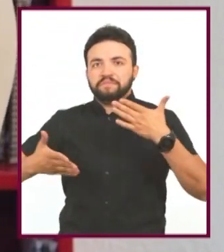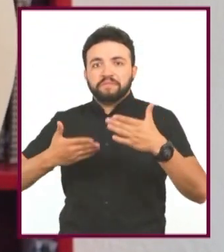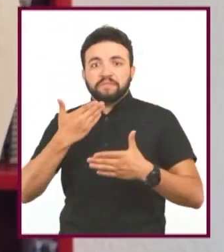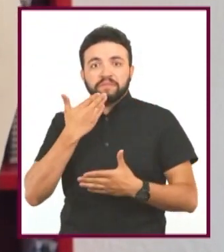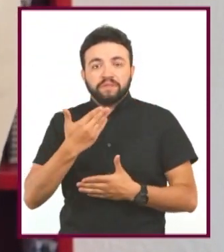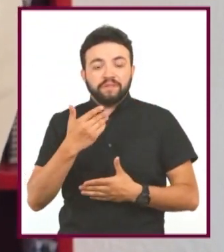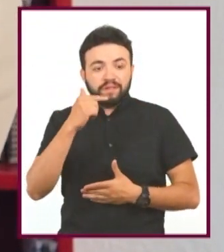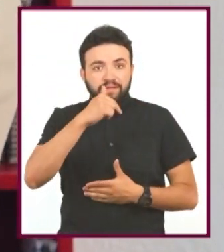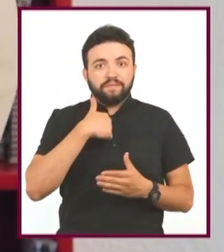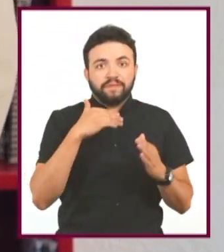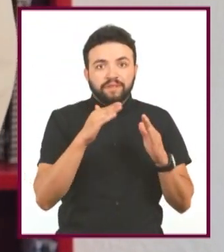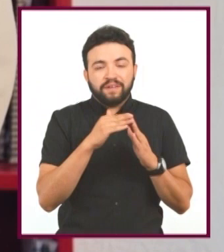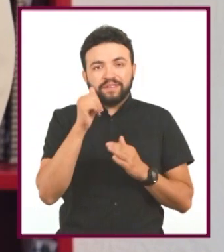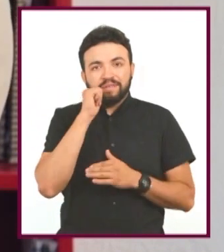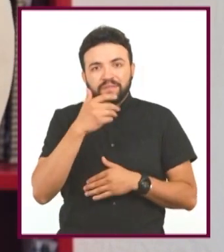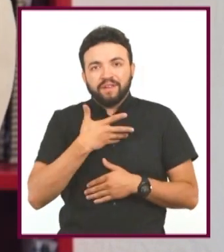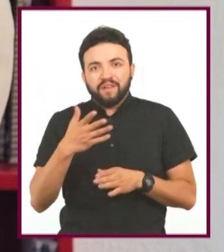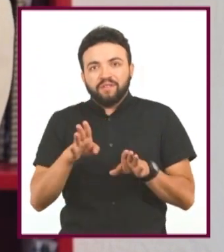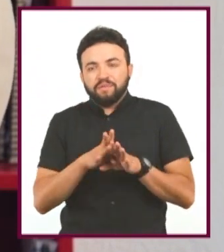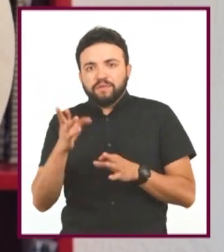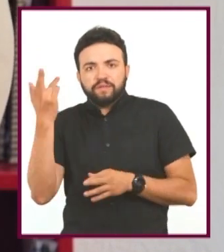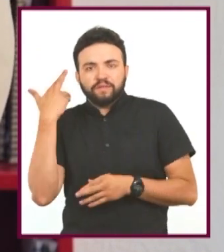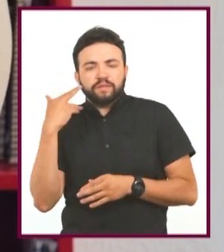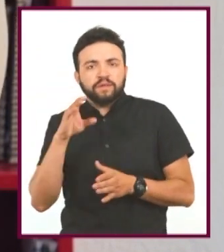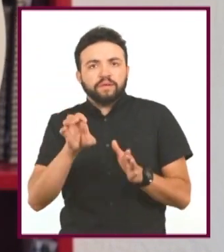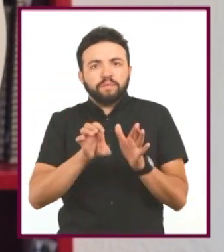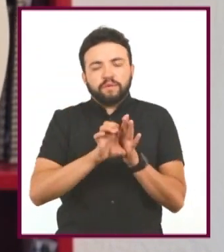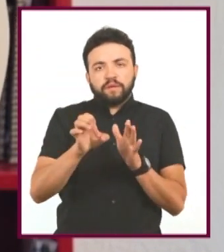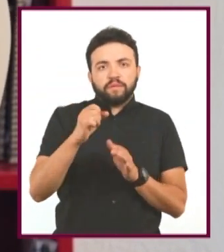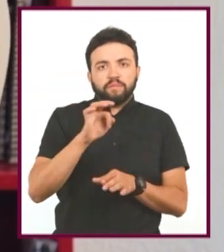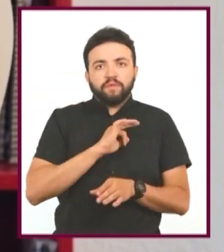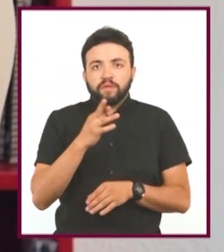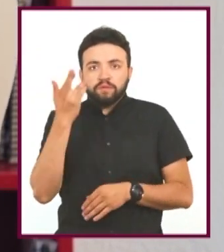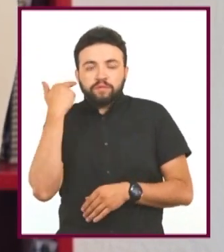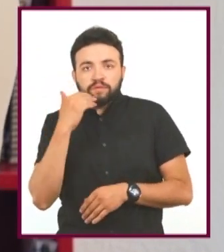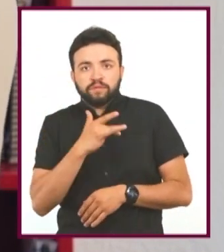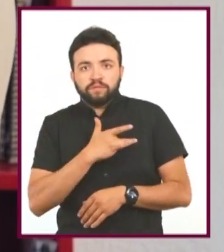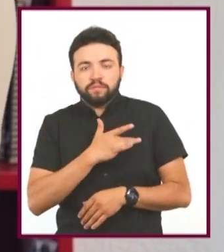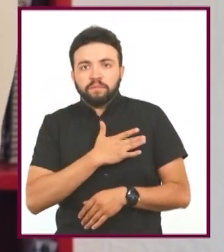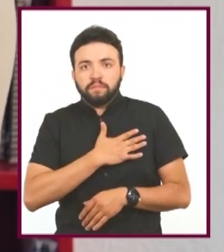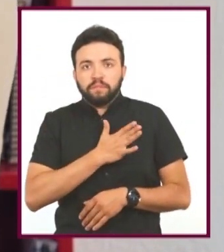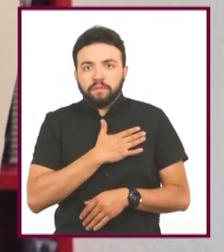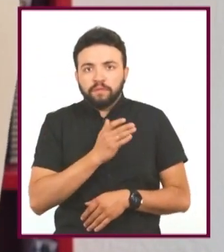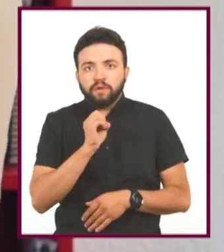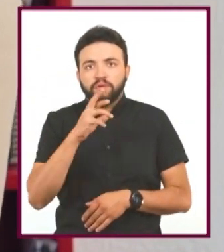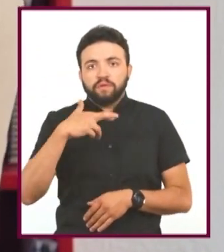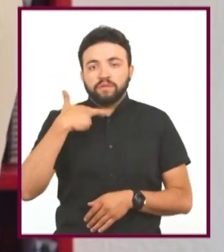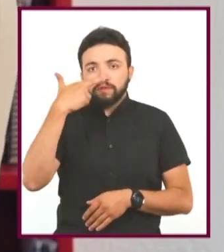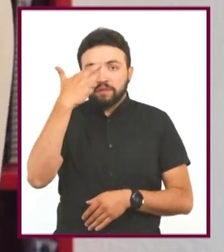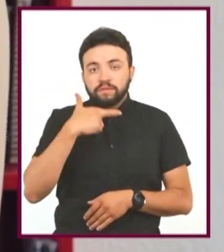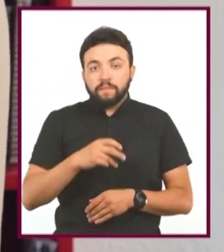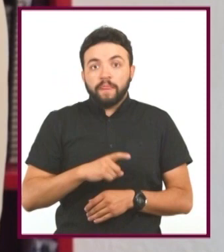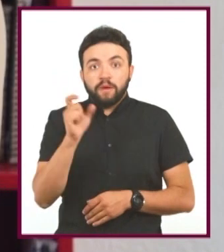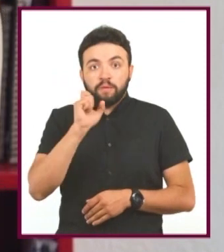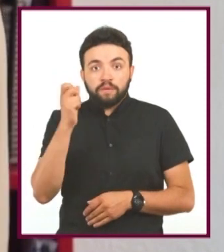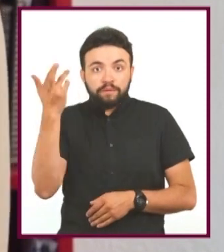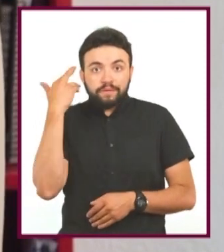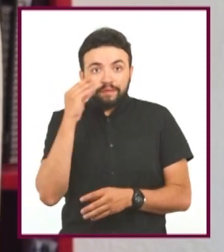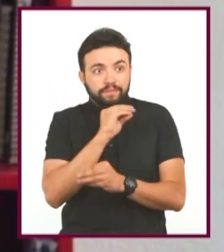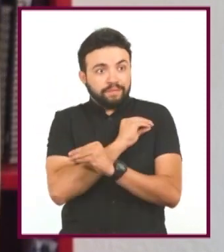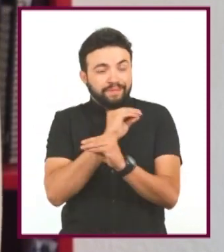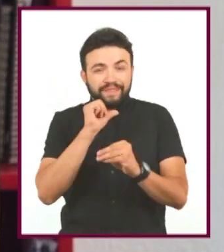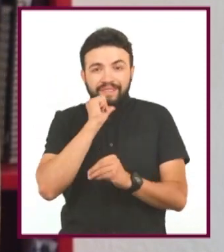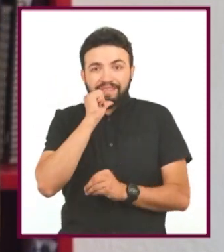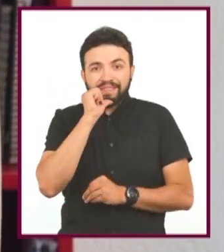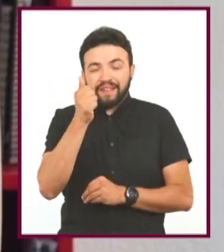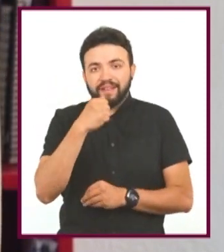escuchar, ¿no crees? El latido del corazón y nuestra propia respiración siempre van a estar ahí. Cuando ya no escuchamos nada, es muy probable que entremos